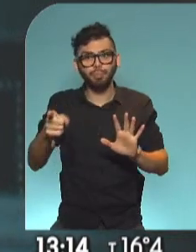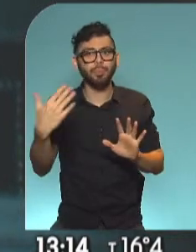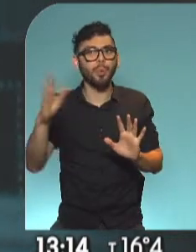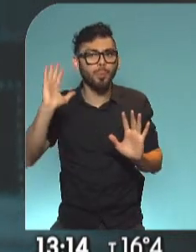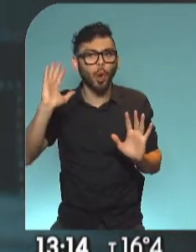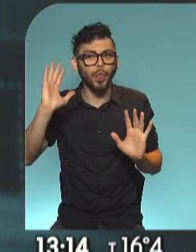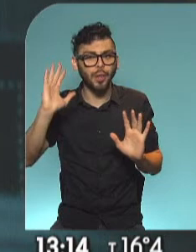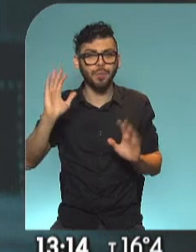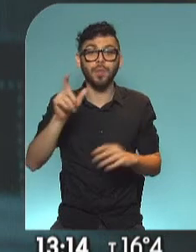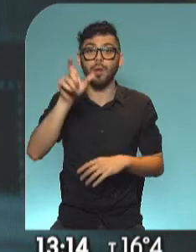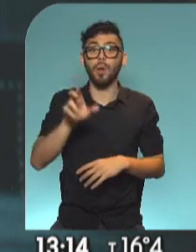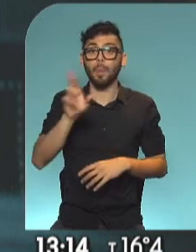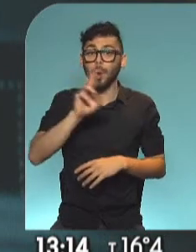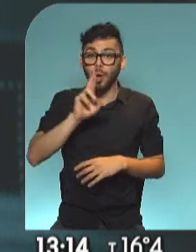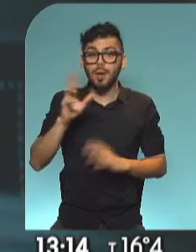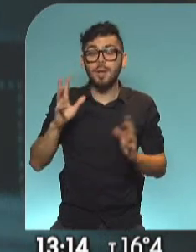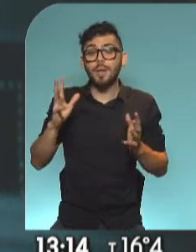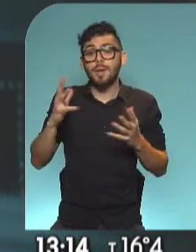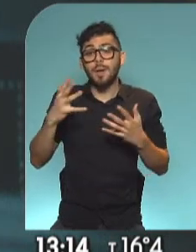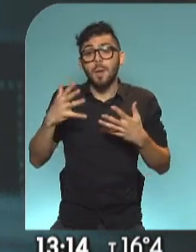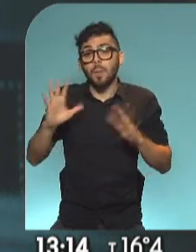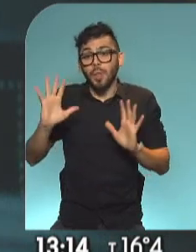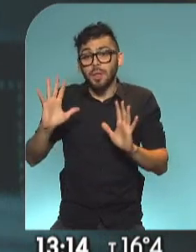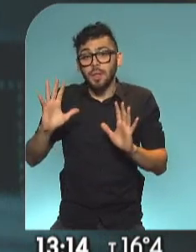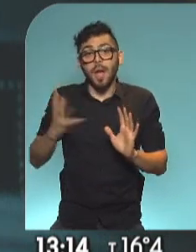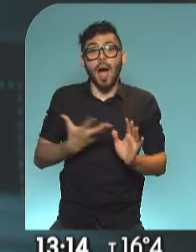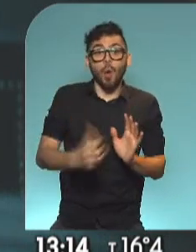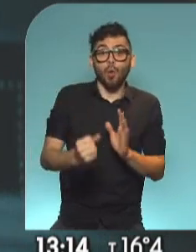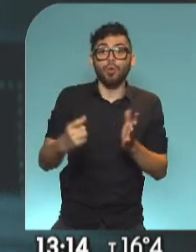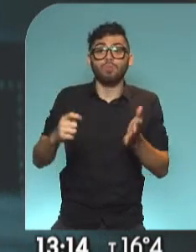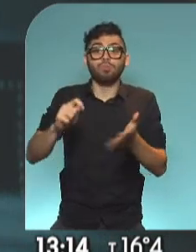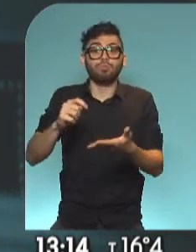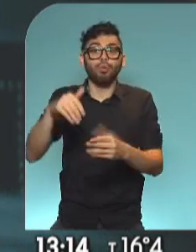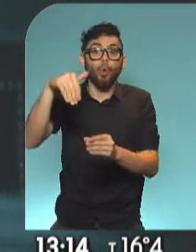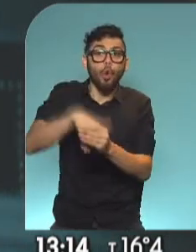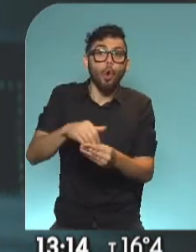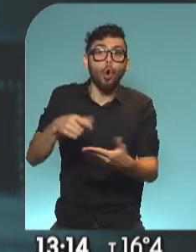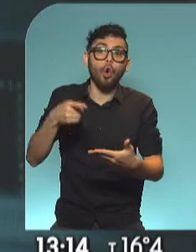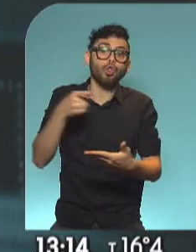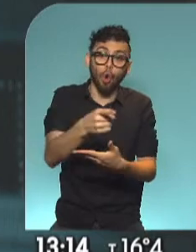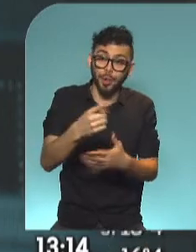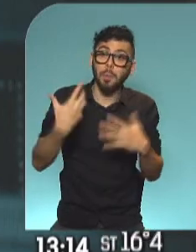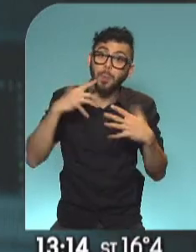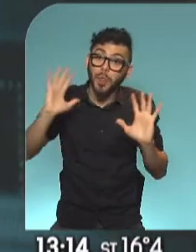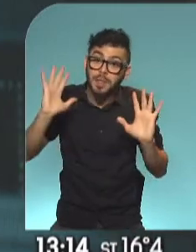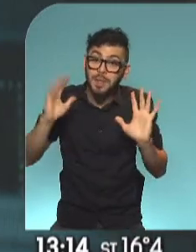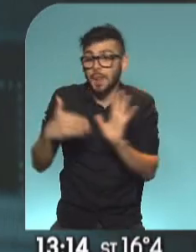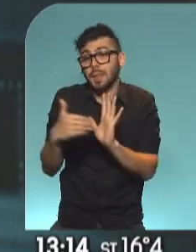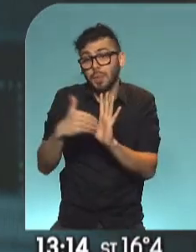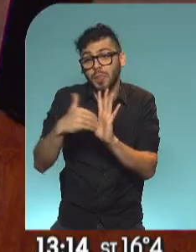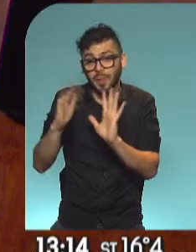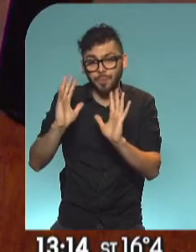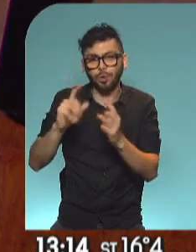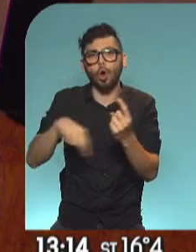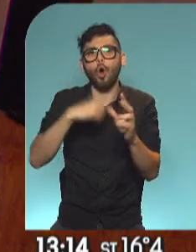de esta candidata, podría igualmente votar en contra de eso en el caso de que avance esta discusión. Y hay otros nombres como